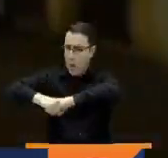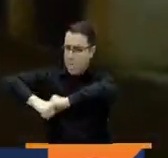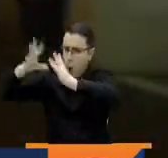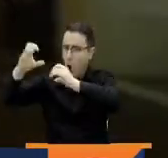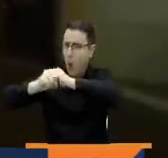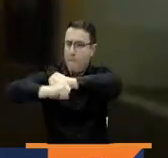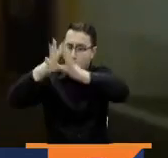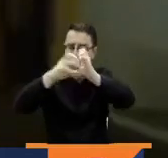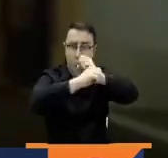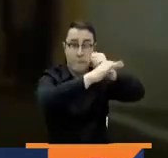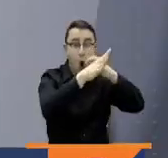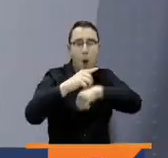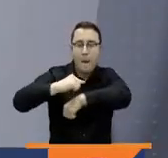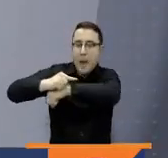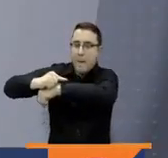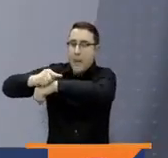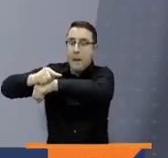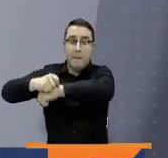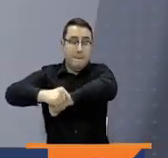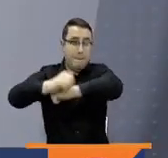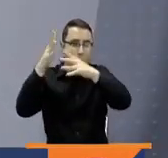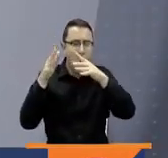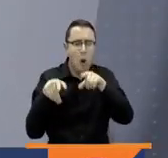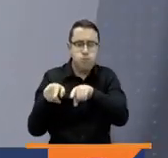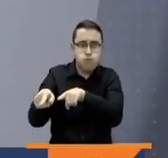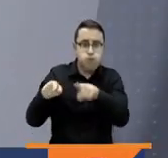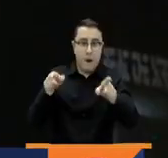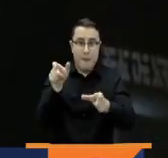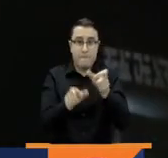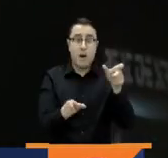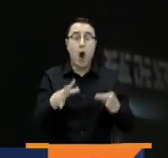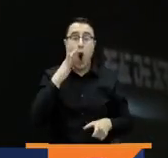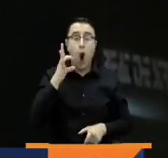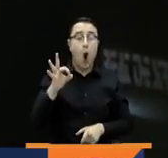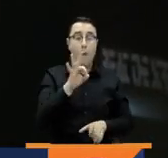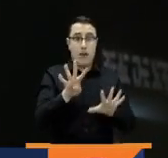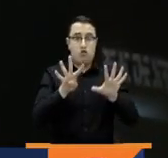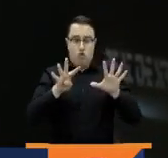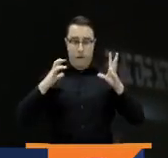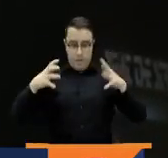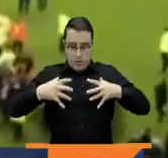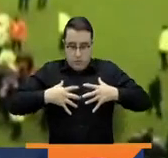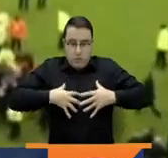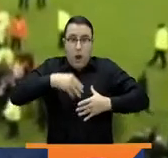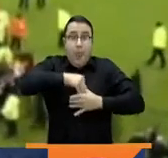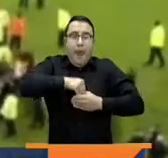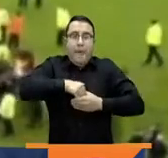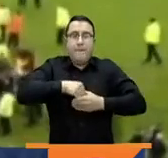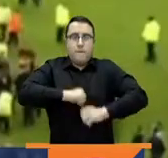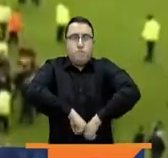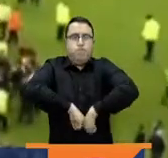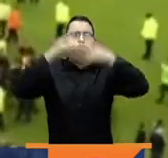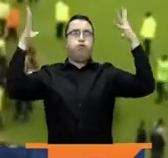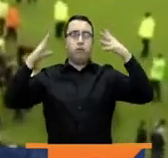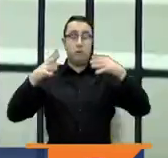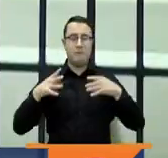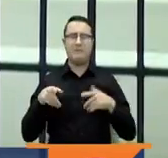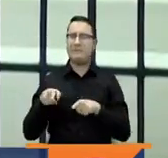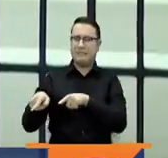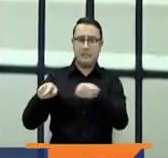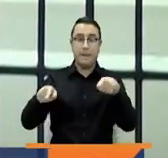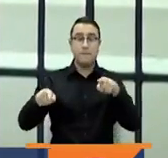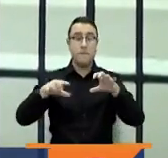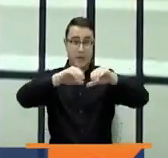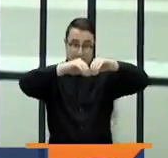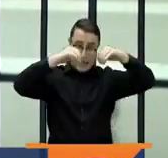de diferencia, los chalecos con explosivos que portaban 9 hombres detonaron en distintos puntos de la ciudad luz. El estadio,